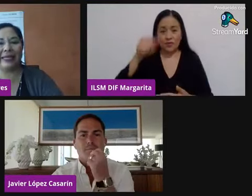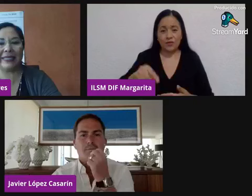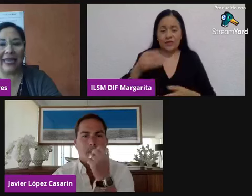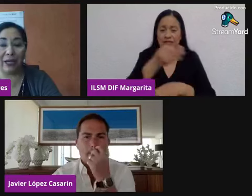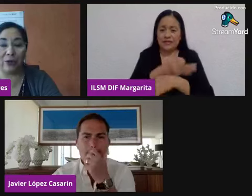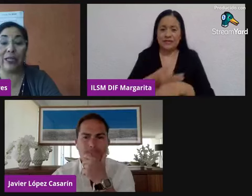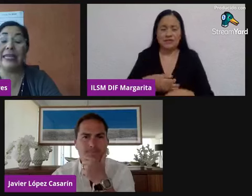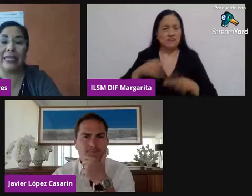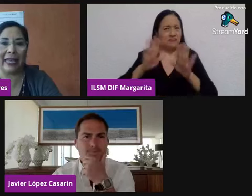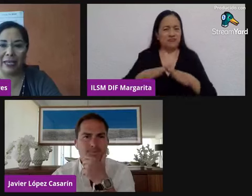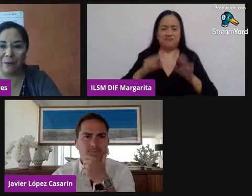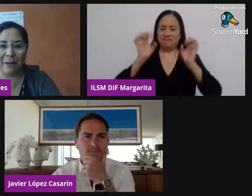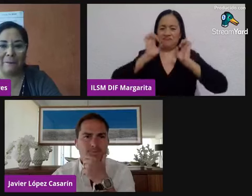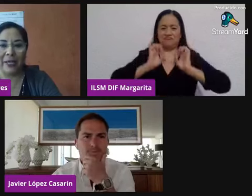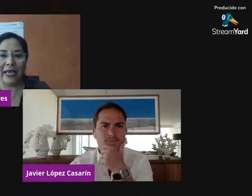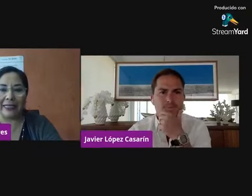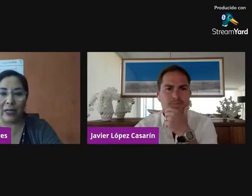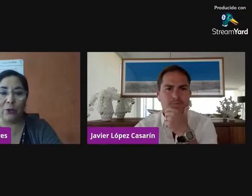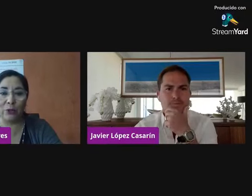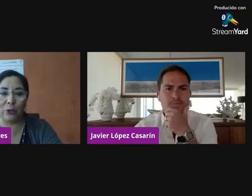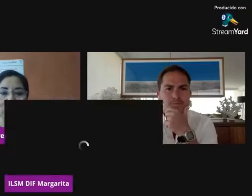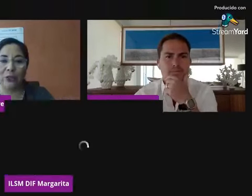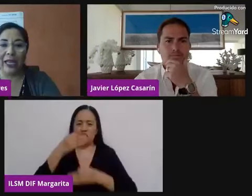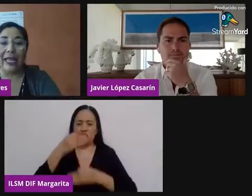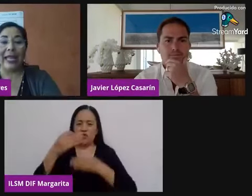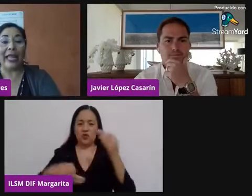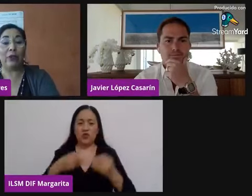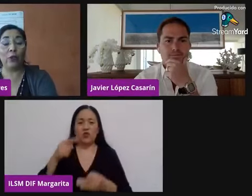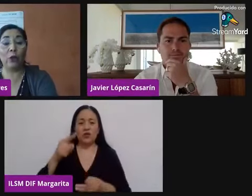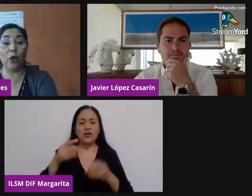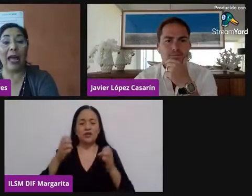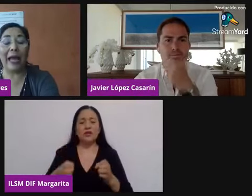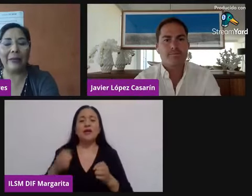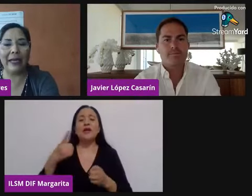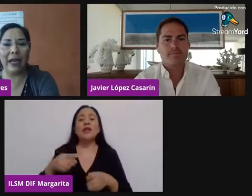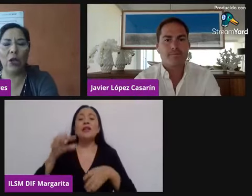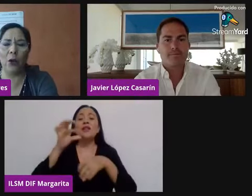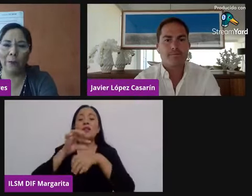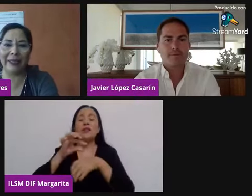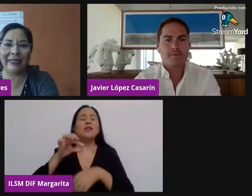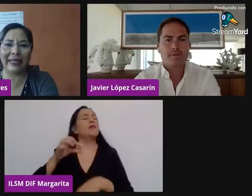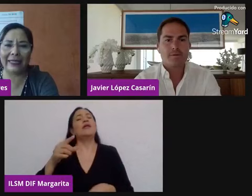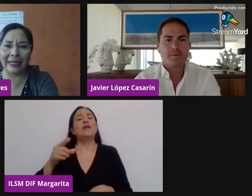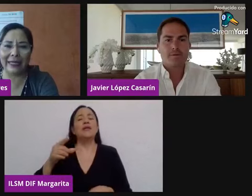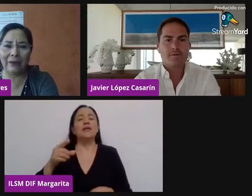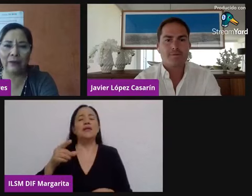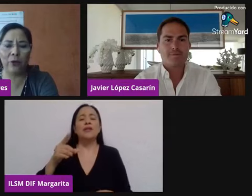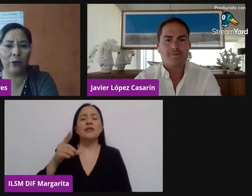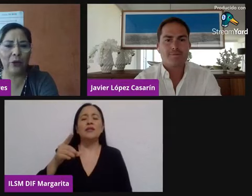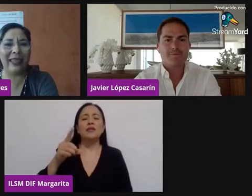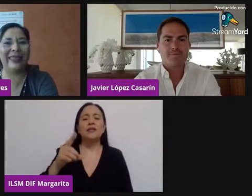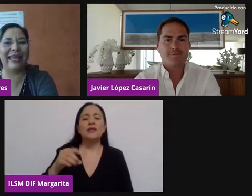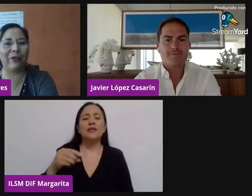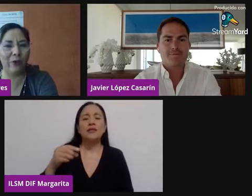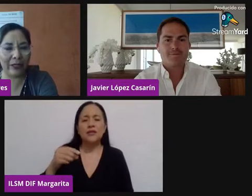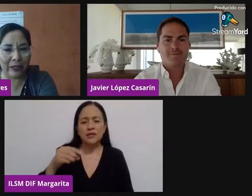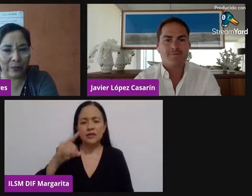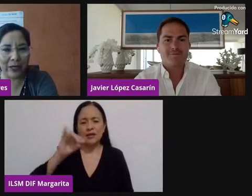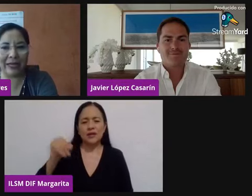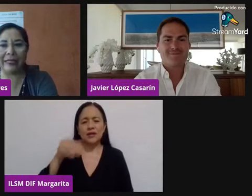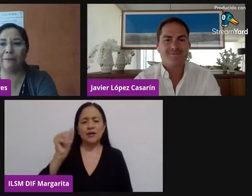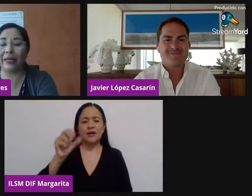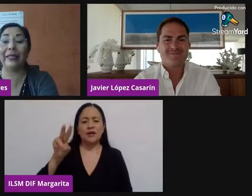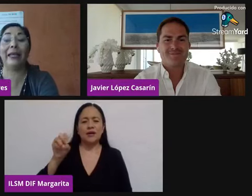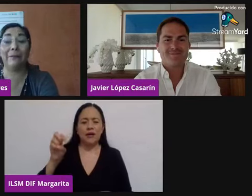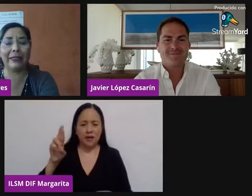manteles largos, increíble, está con nosotros el doctor Javier López Casarín, doctor de todo el